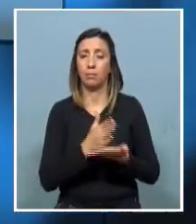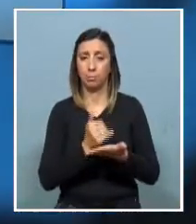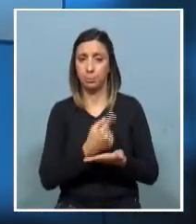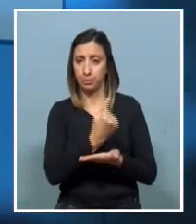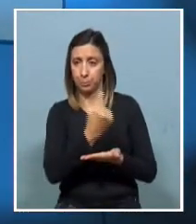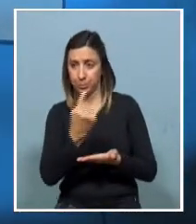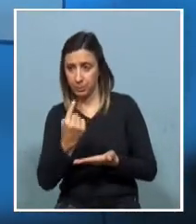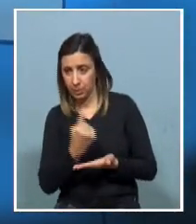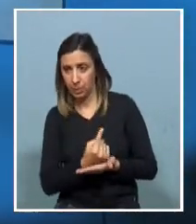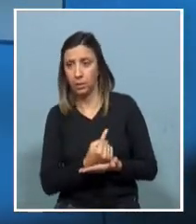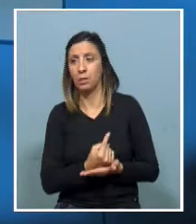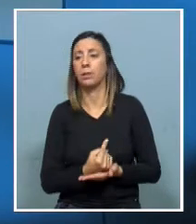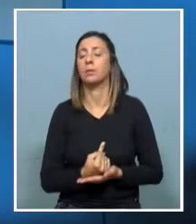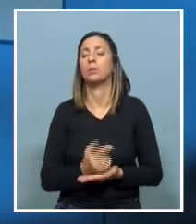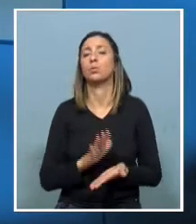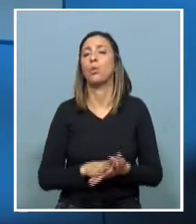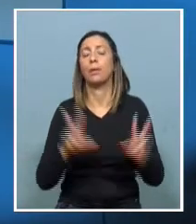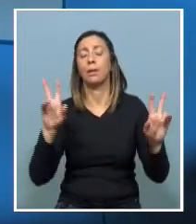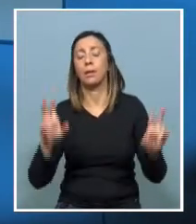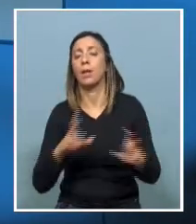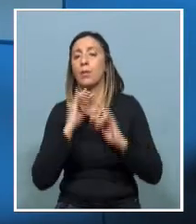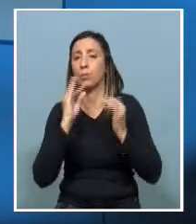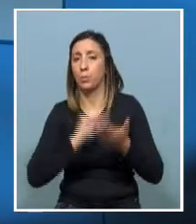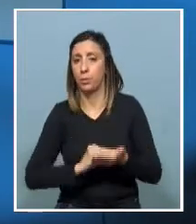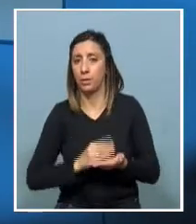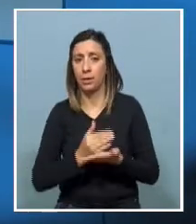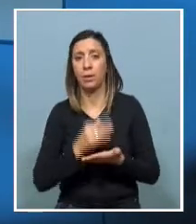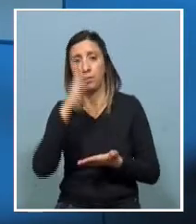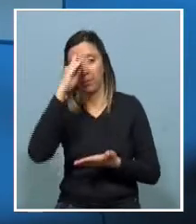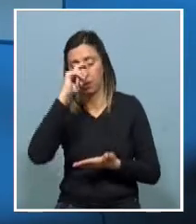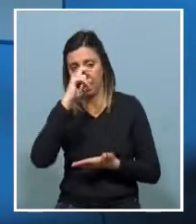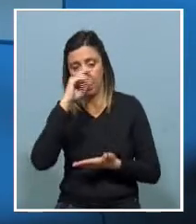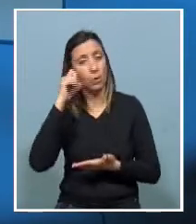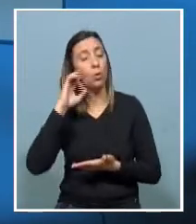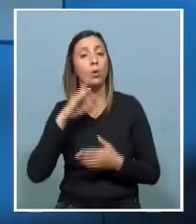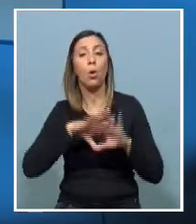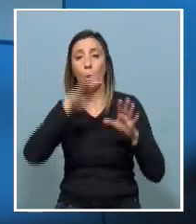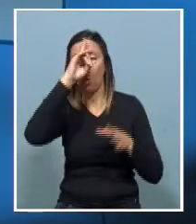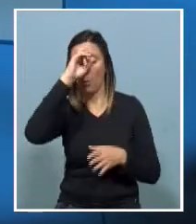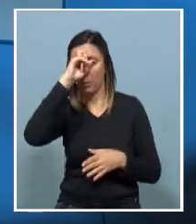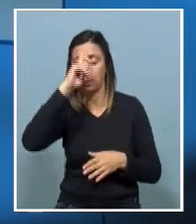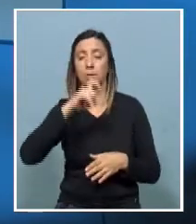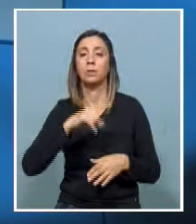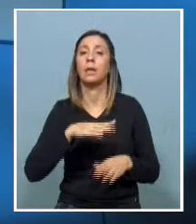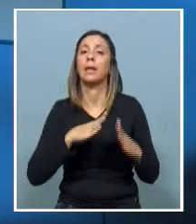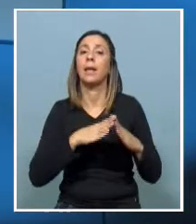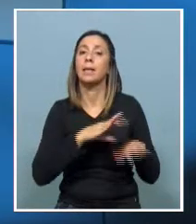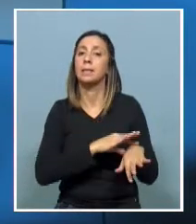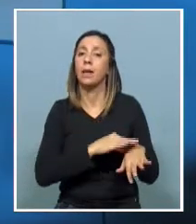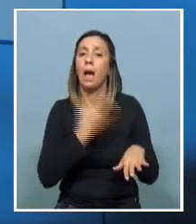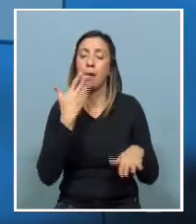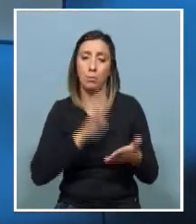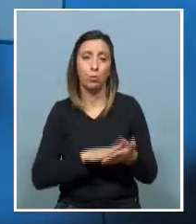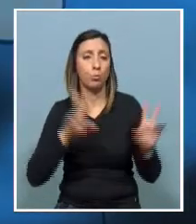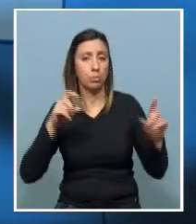brevemente una reflexión con respecto a este tema, más información en el departamento Belgrano, en Novoli, del hospital y residencias médicas. Algo de esto ya estuvimos hablando en el